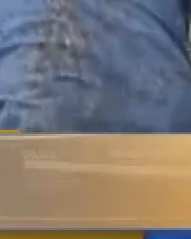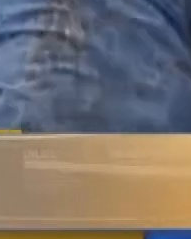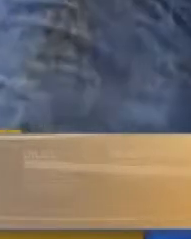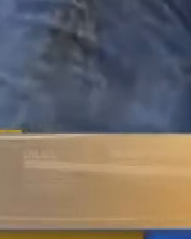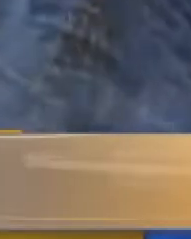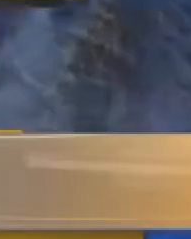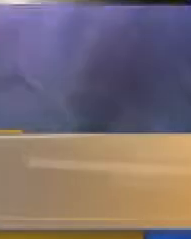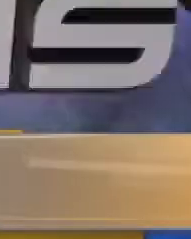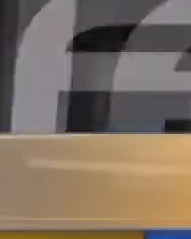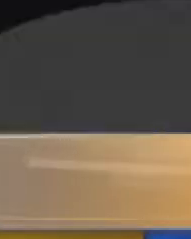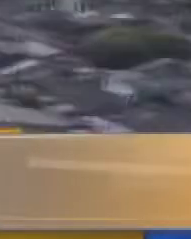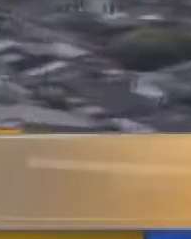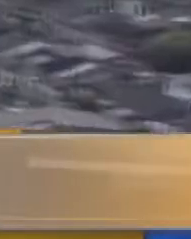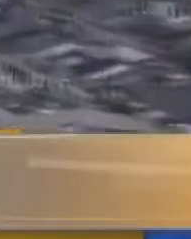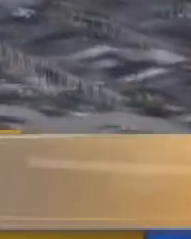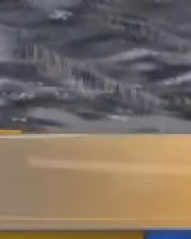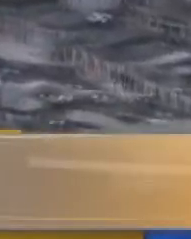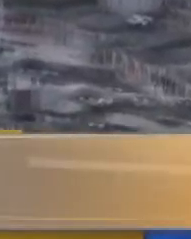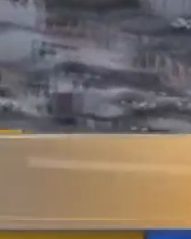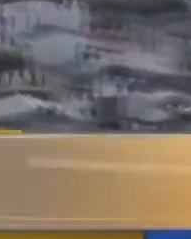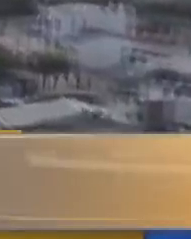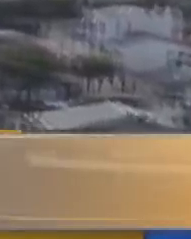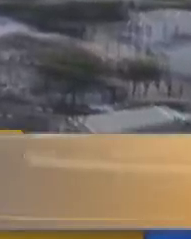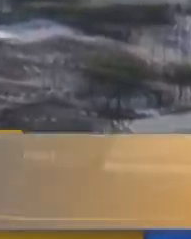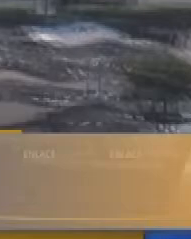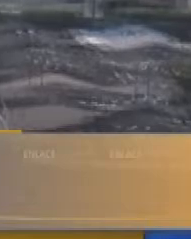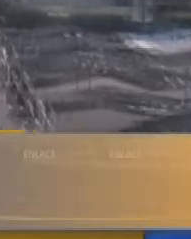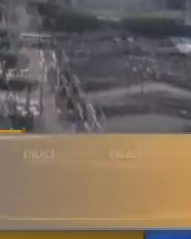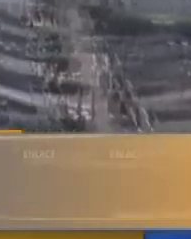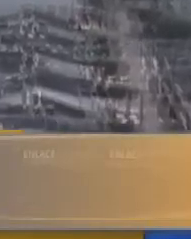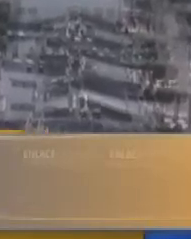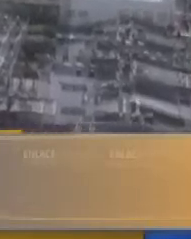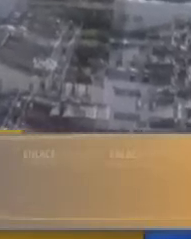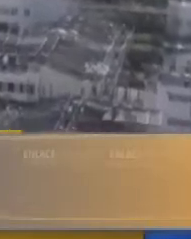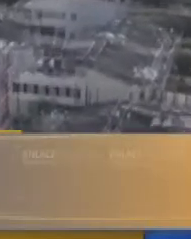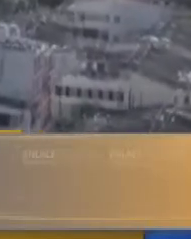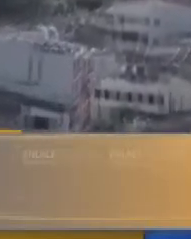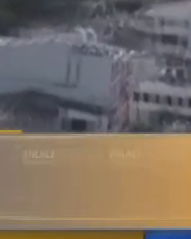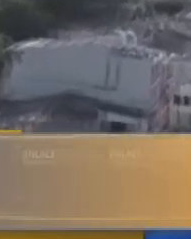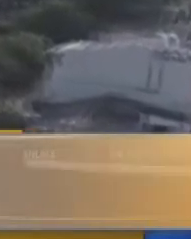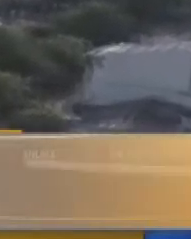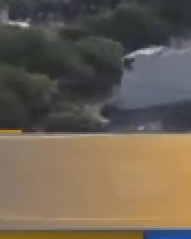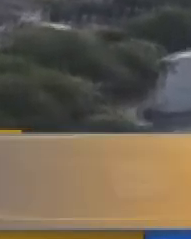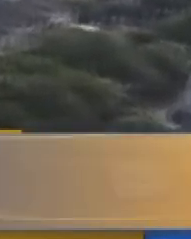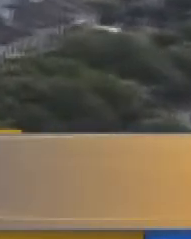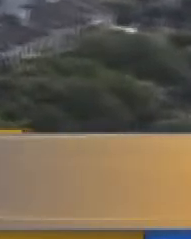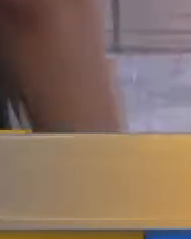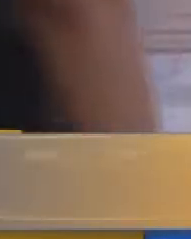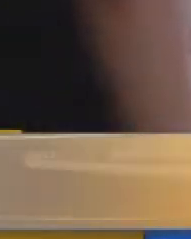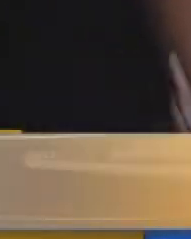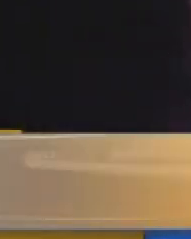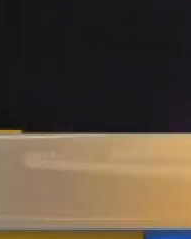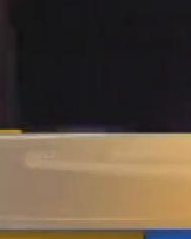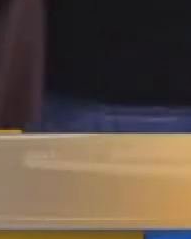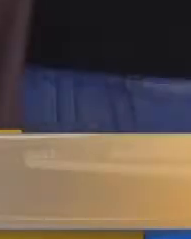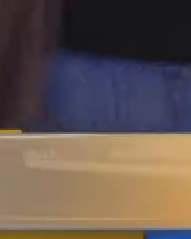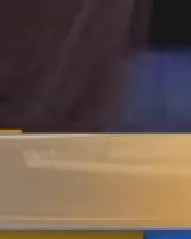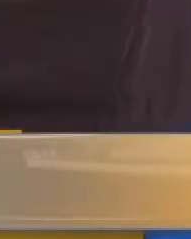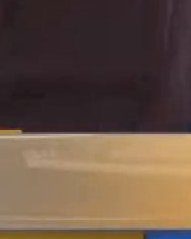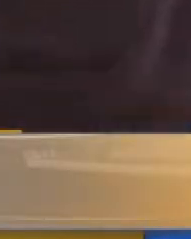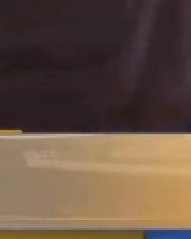Barranca Bermeja. Oficina Asesora de Paz y Convivencia abrió convocatoria para apoyar y fortalecer proyectos